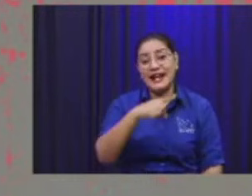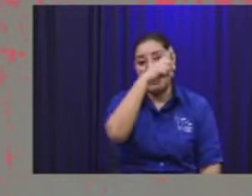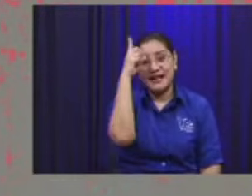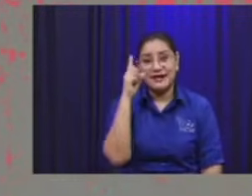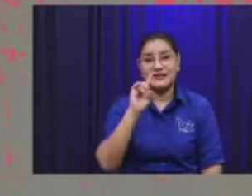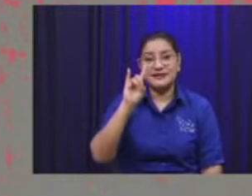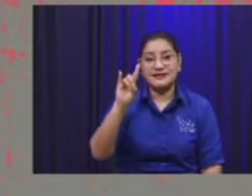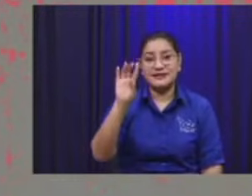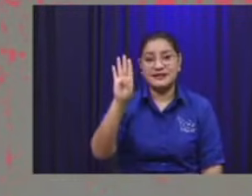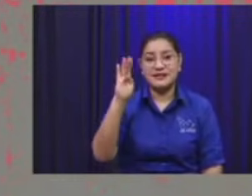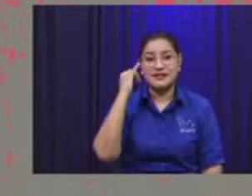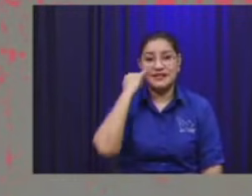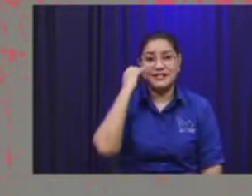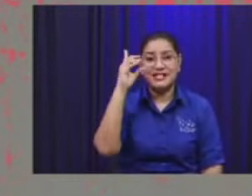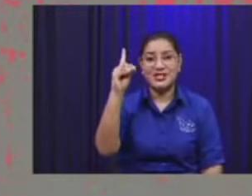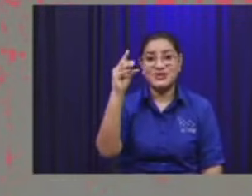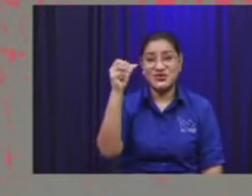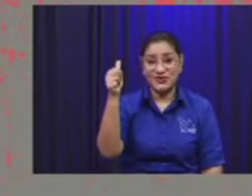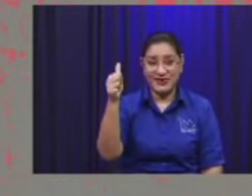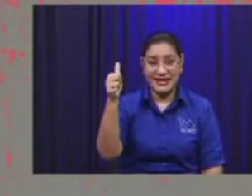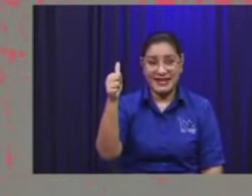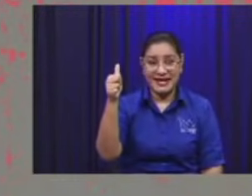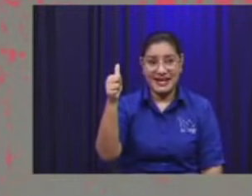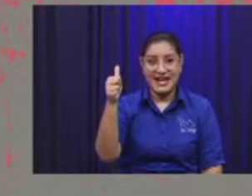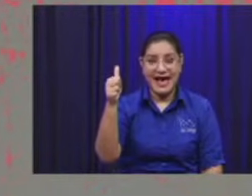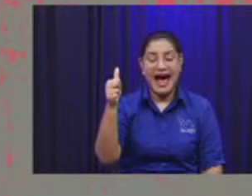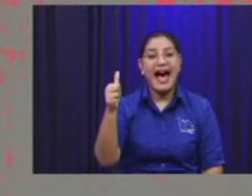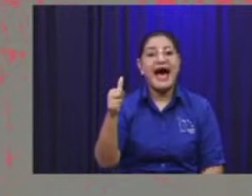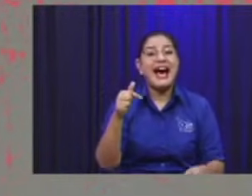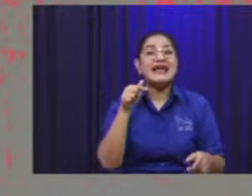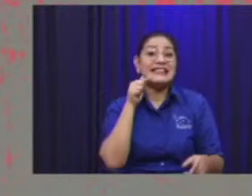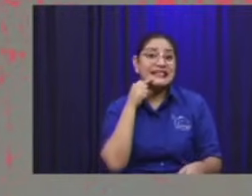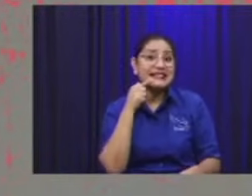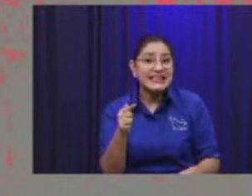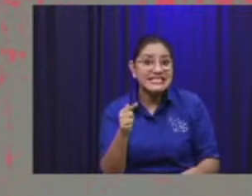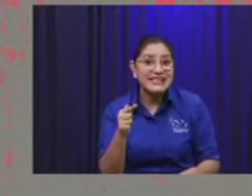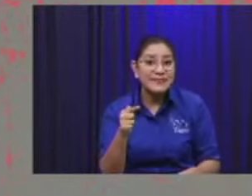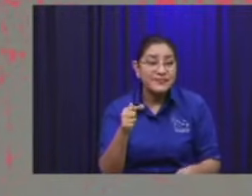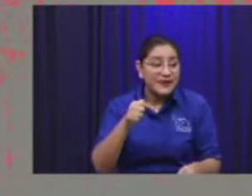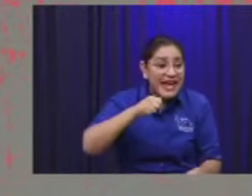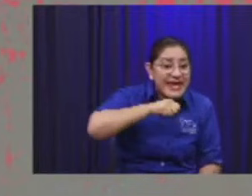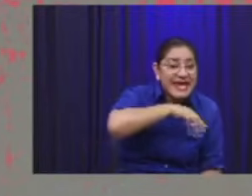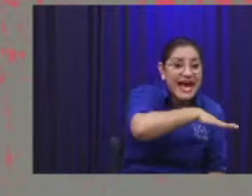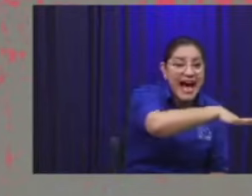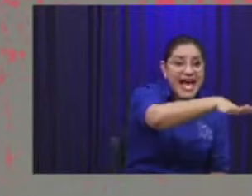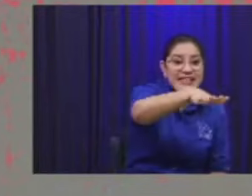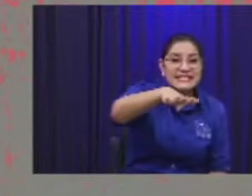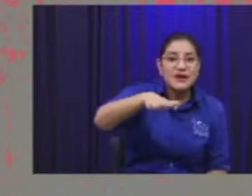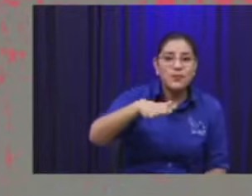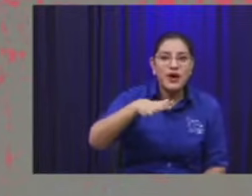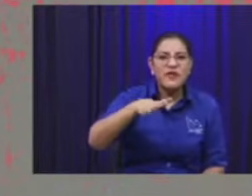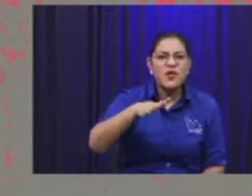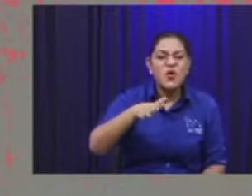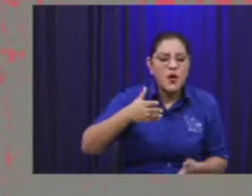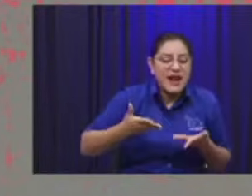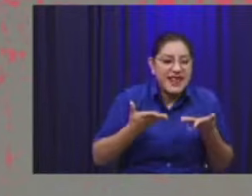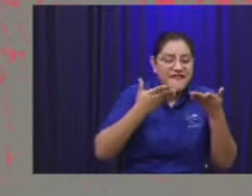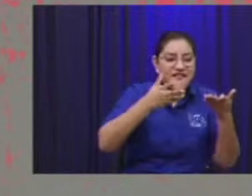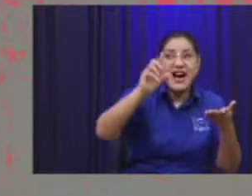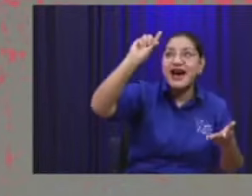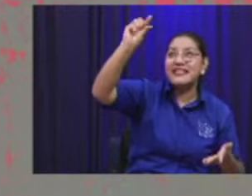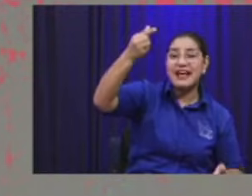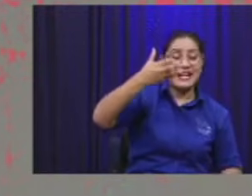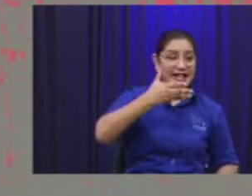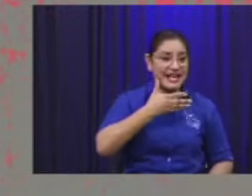y daré a este pueblo gracia ante los ojos de los egipcios y